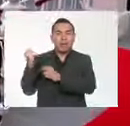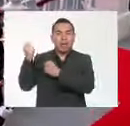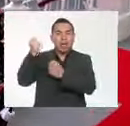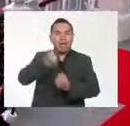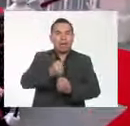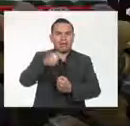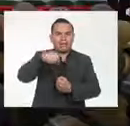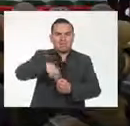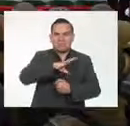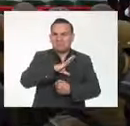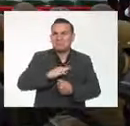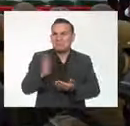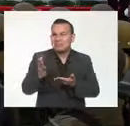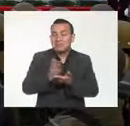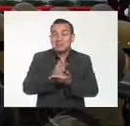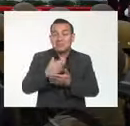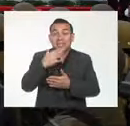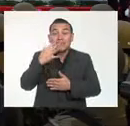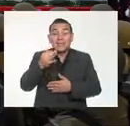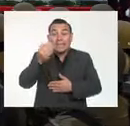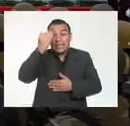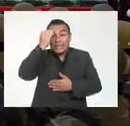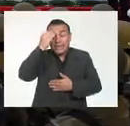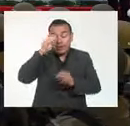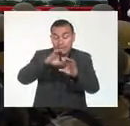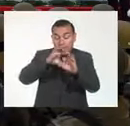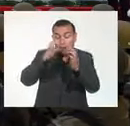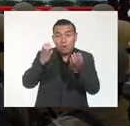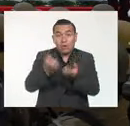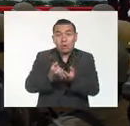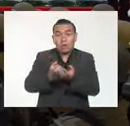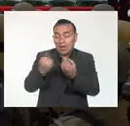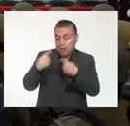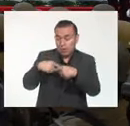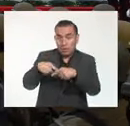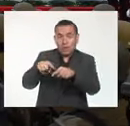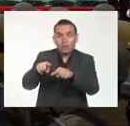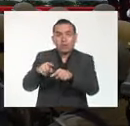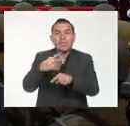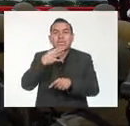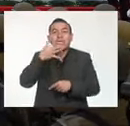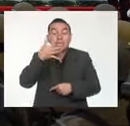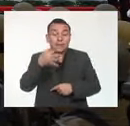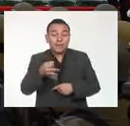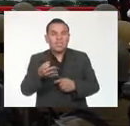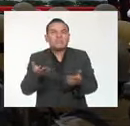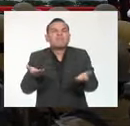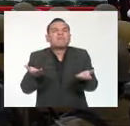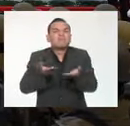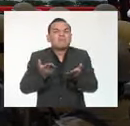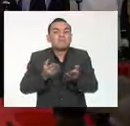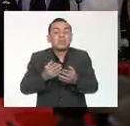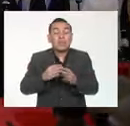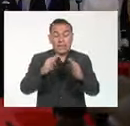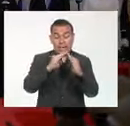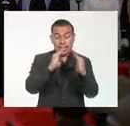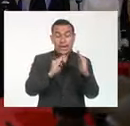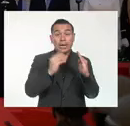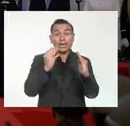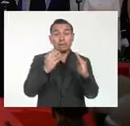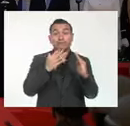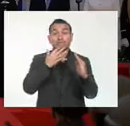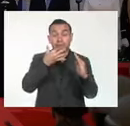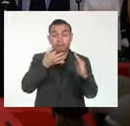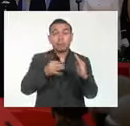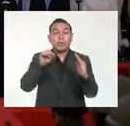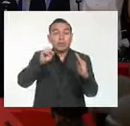existe. Y sin embargo, hay muchos en la comunidad internacional que la siguen vendiendo. Muchos que incluso viven en países que sí pudieran